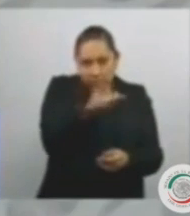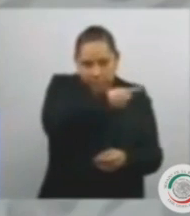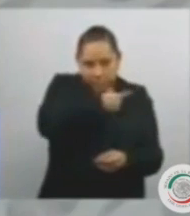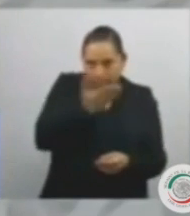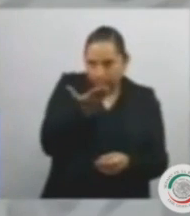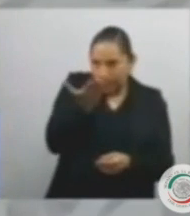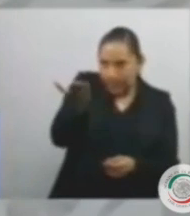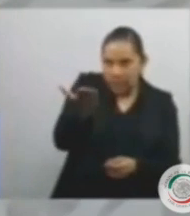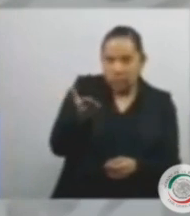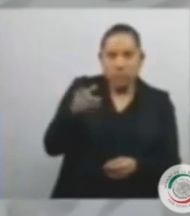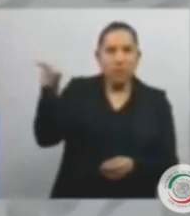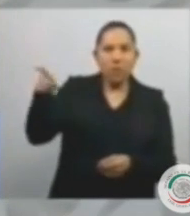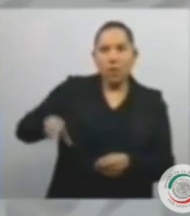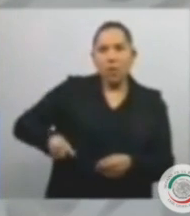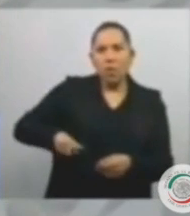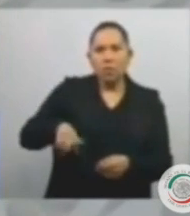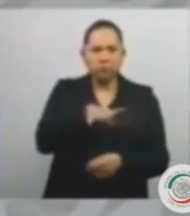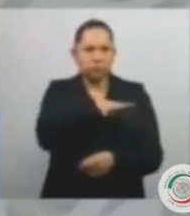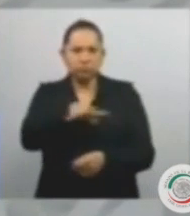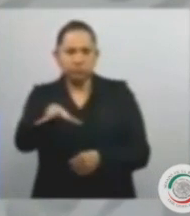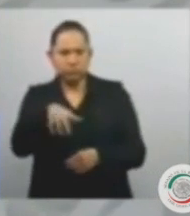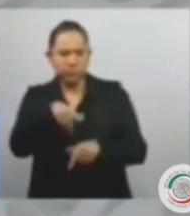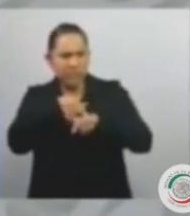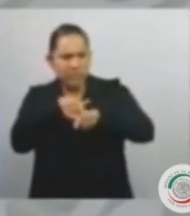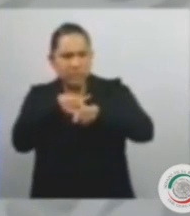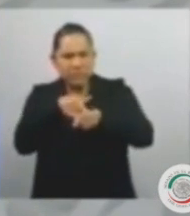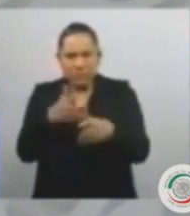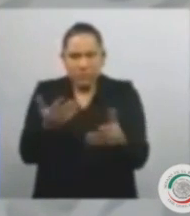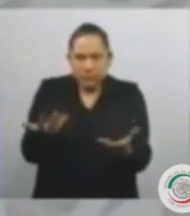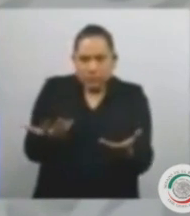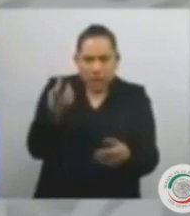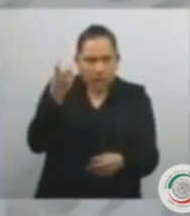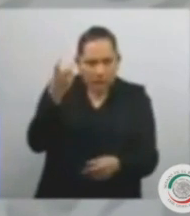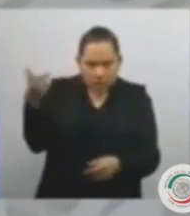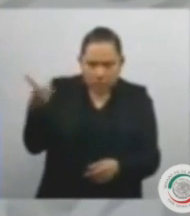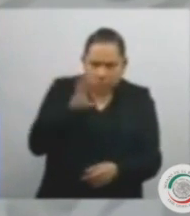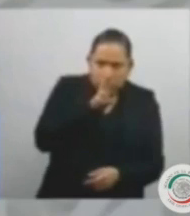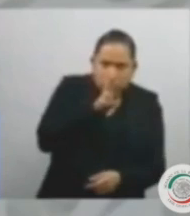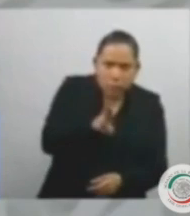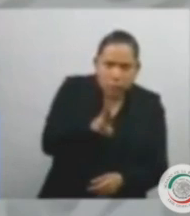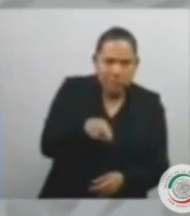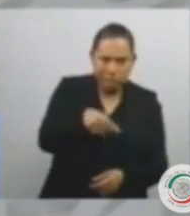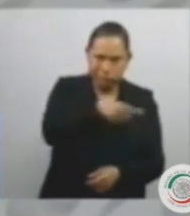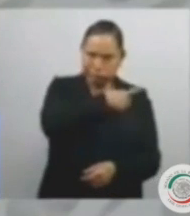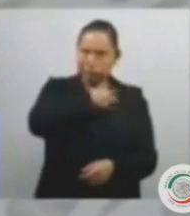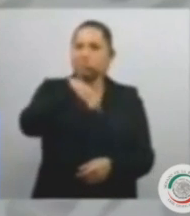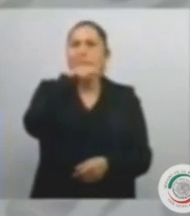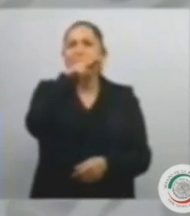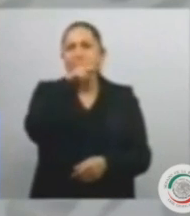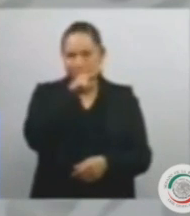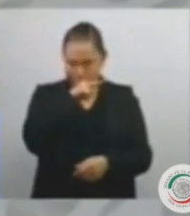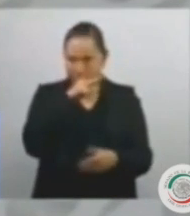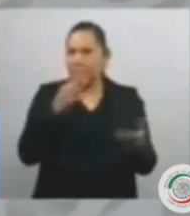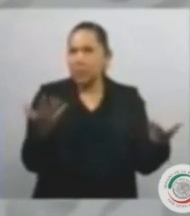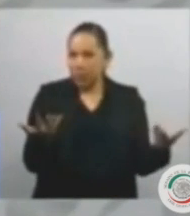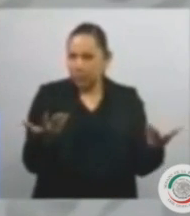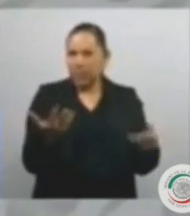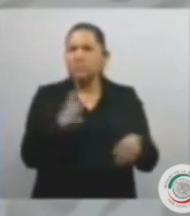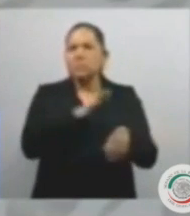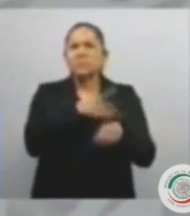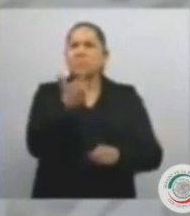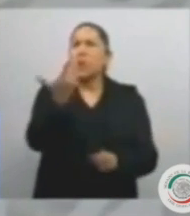un extremo preocupante. En primer lugar, lo es porque se desdice de su propia postura cuando fueron